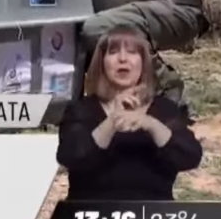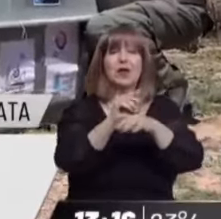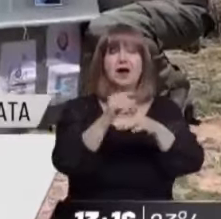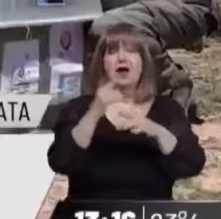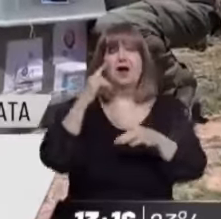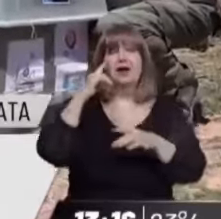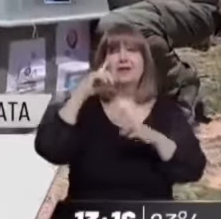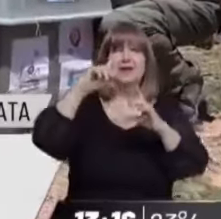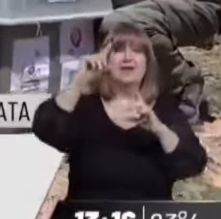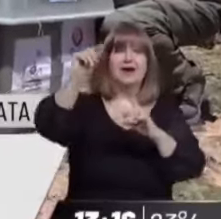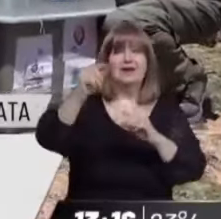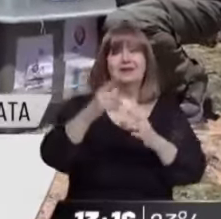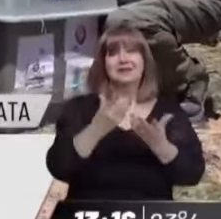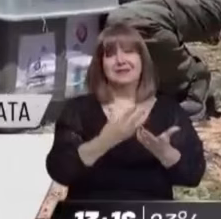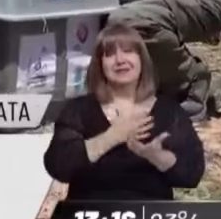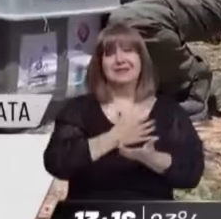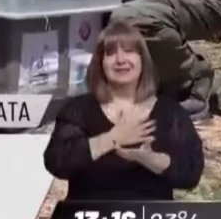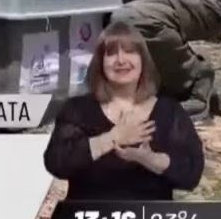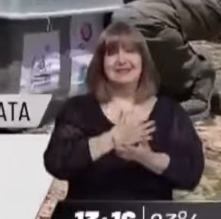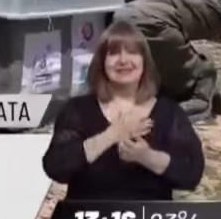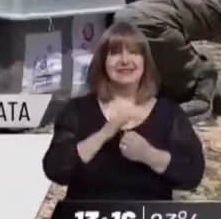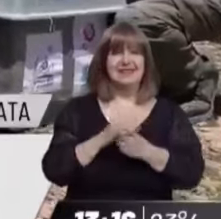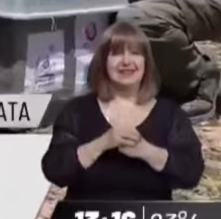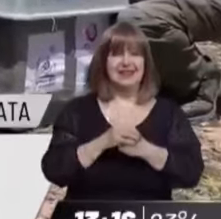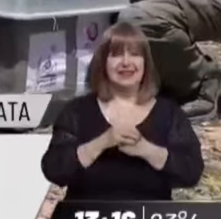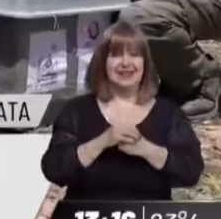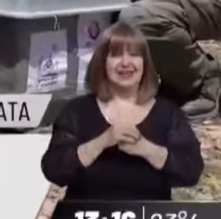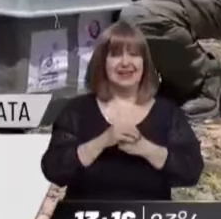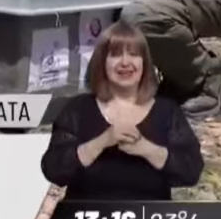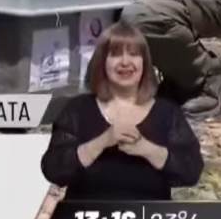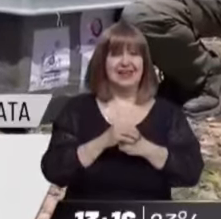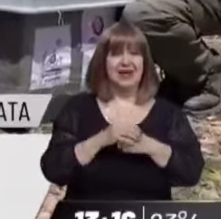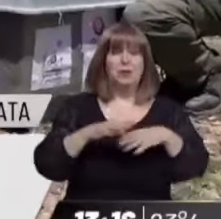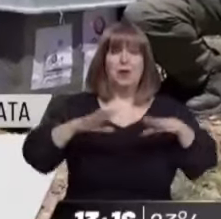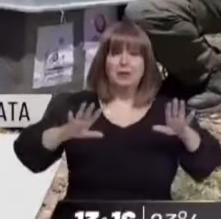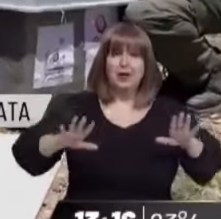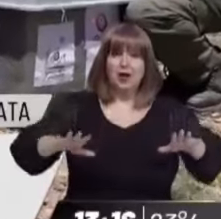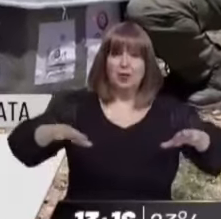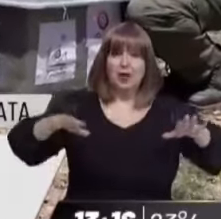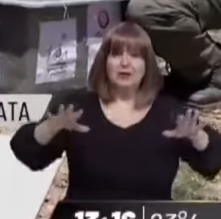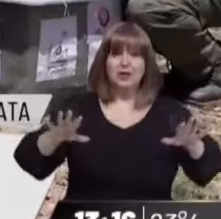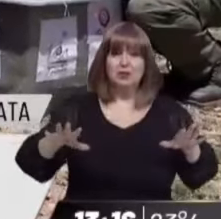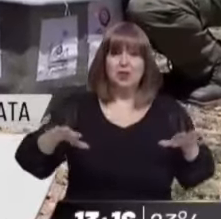huarpe? Bueno, estoy muy emotiva. Muy emocionada.